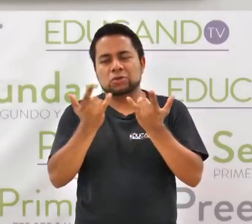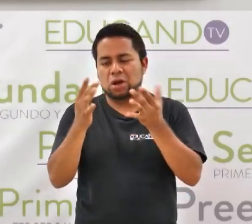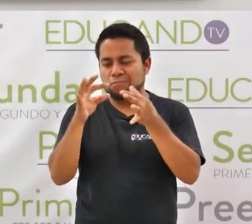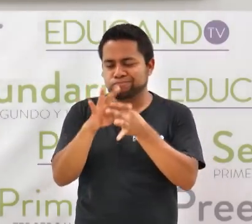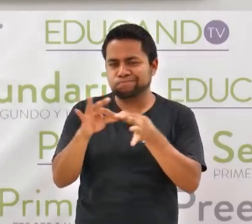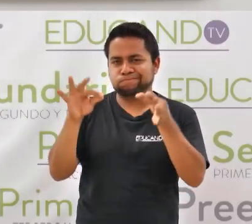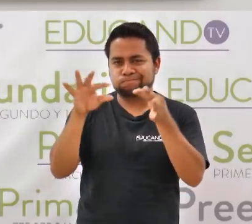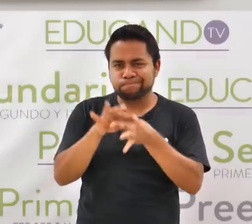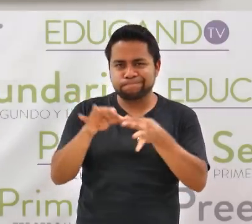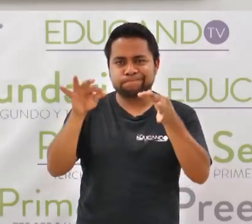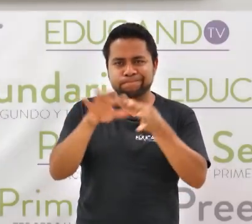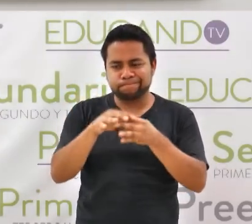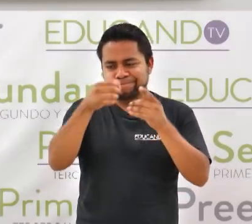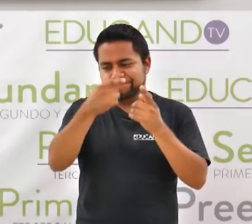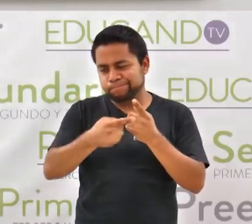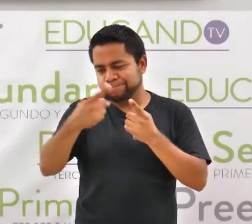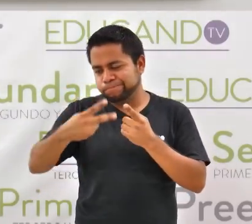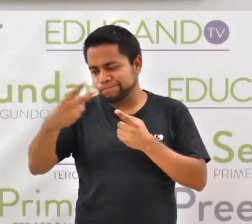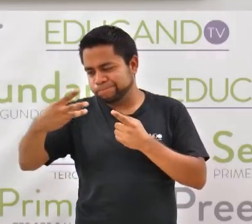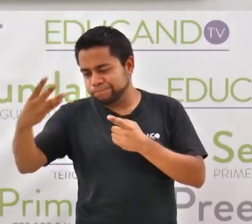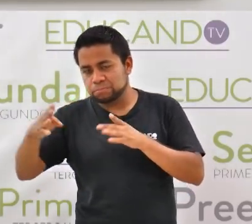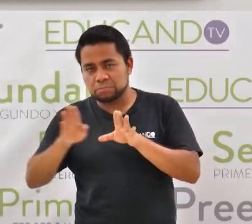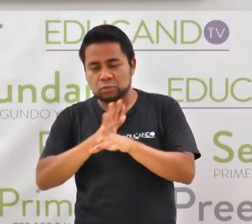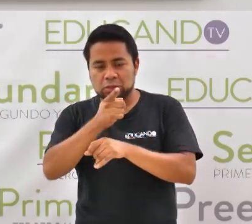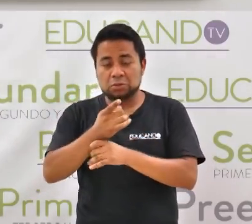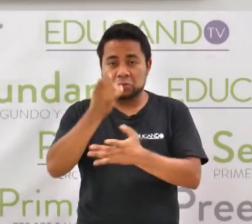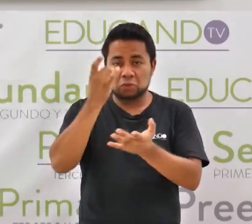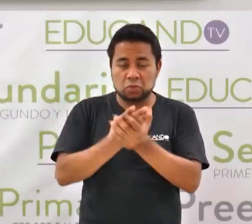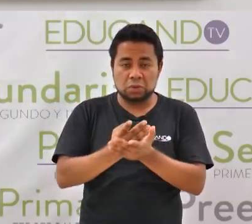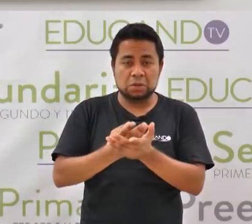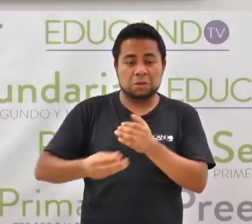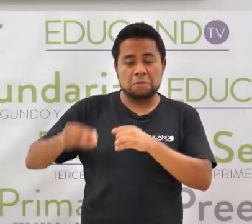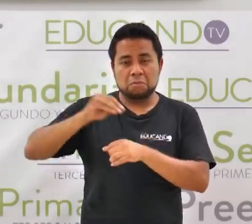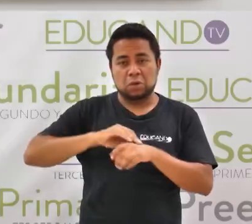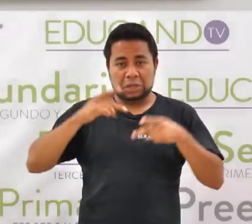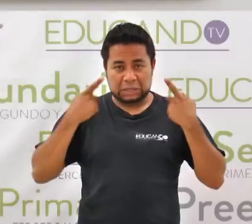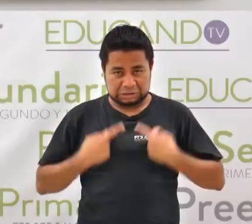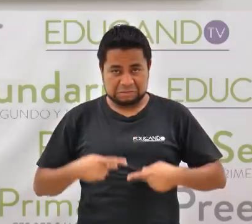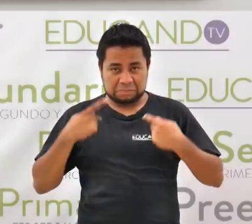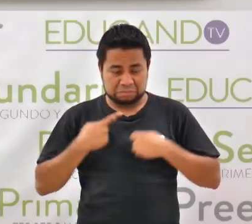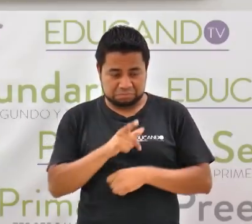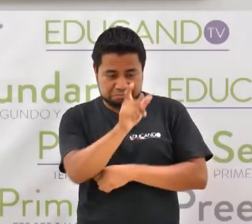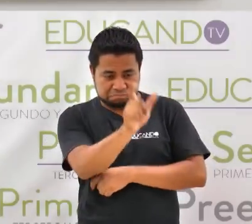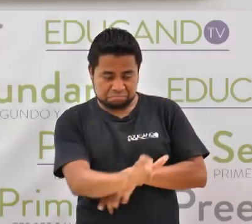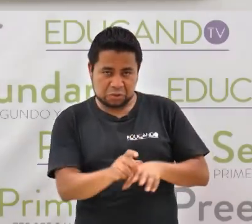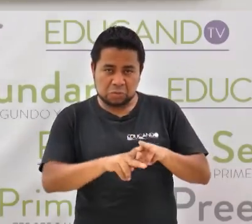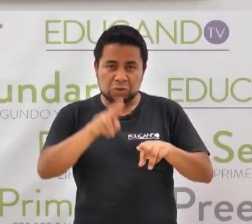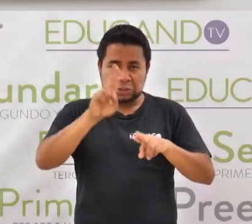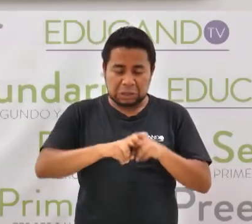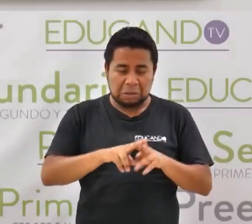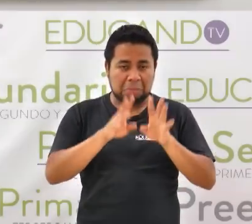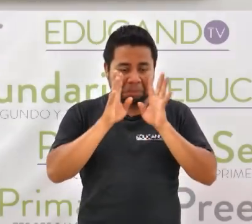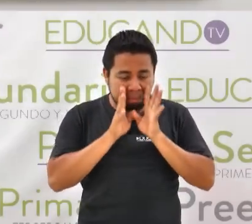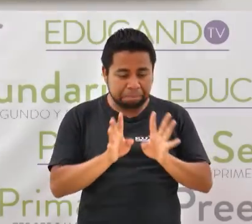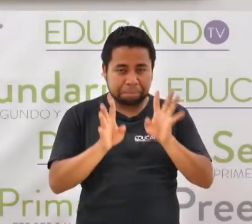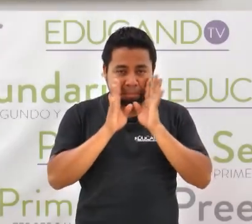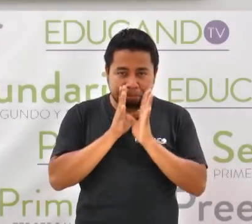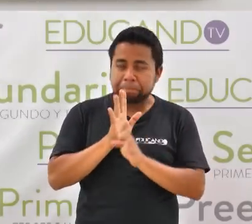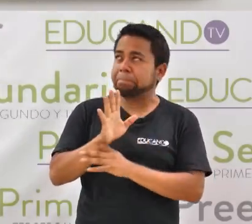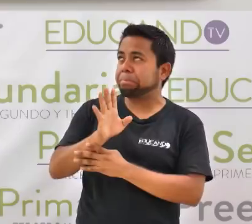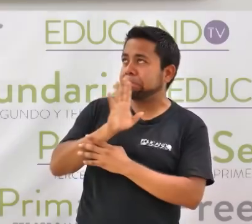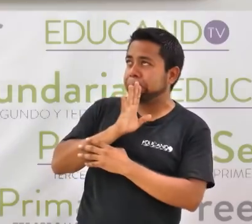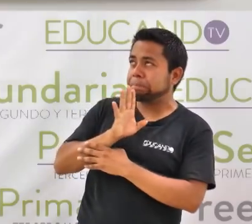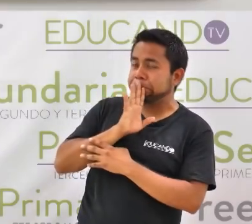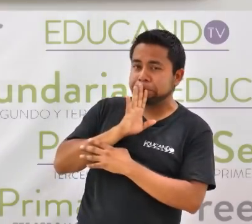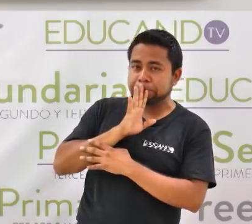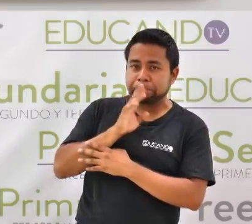narración. Porque si ustedes nada más ponen al personaje sentado, llorando y diciéndole